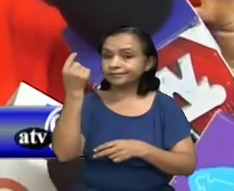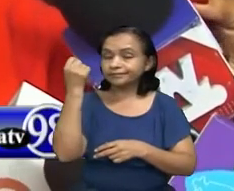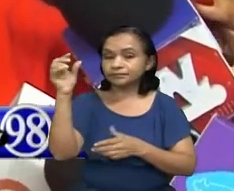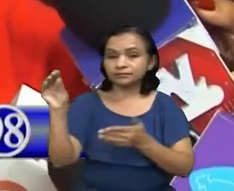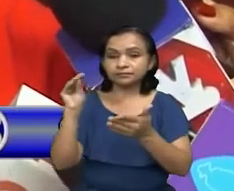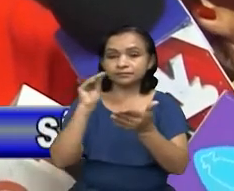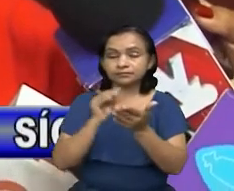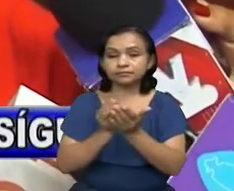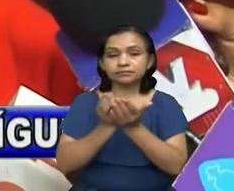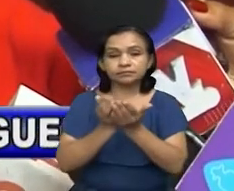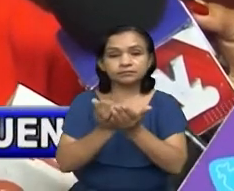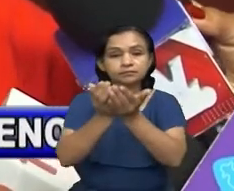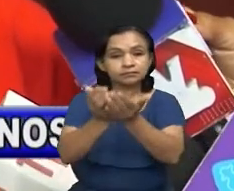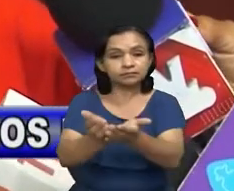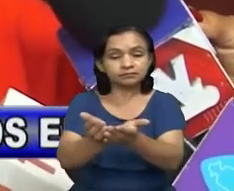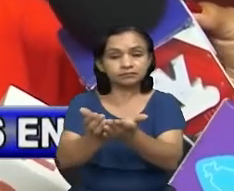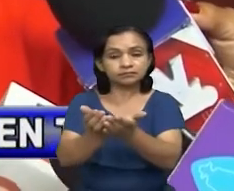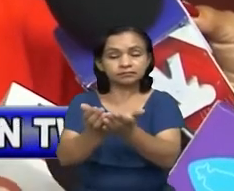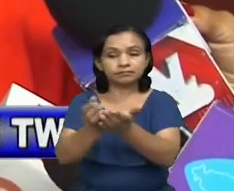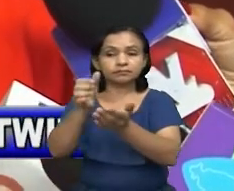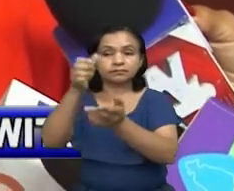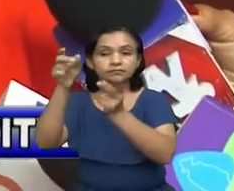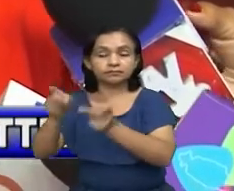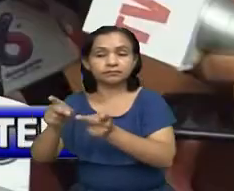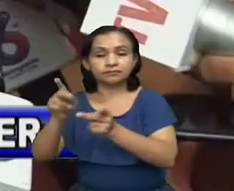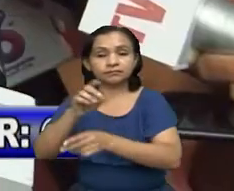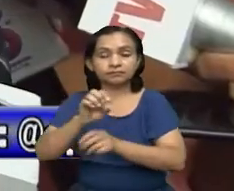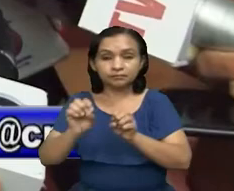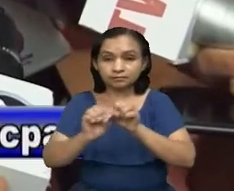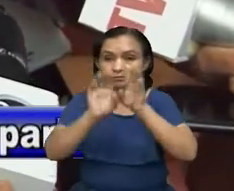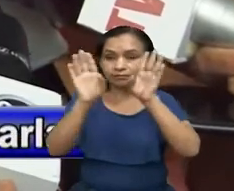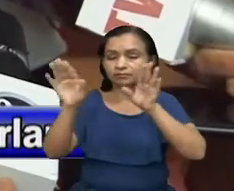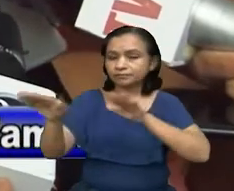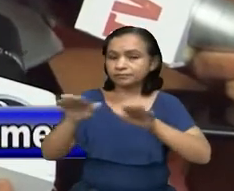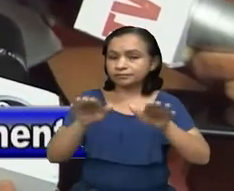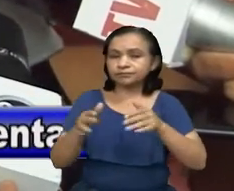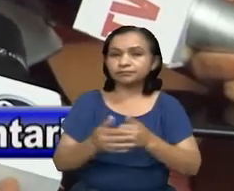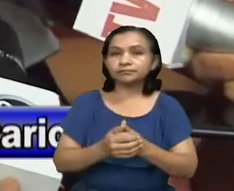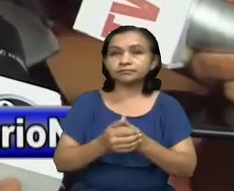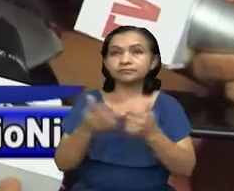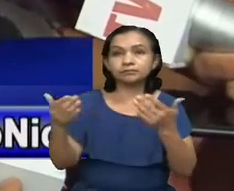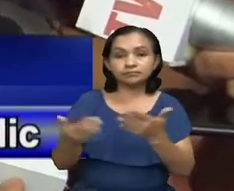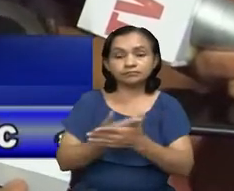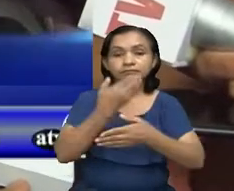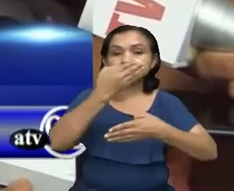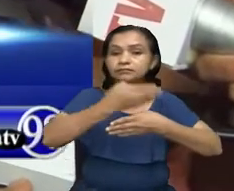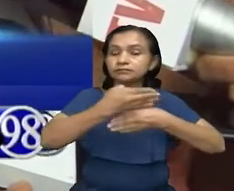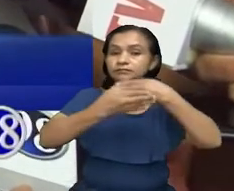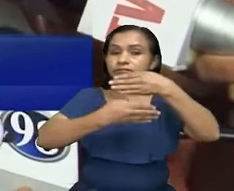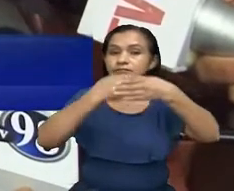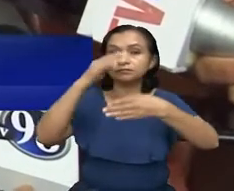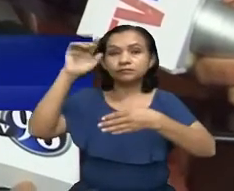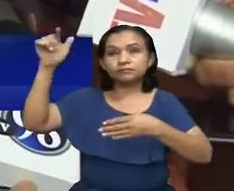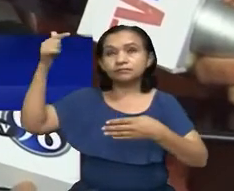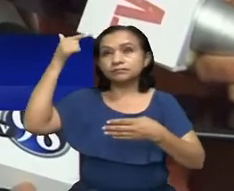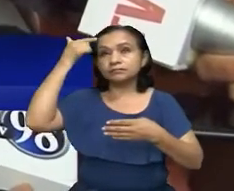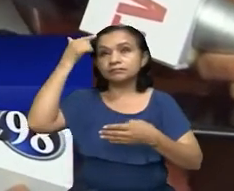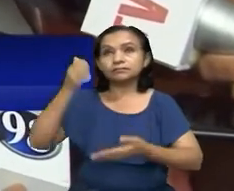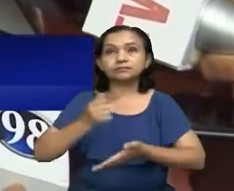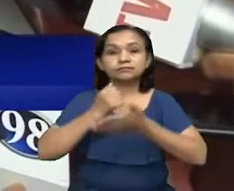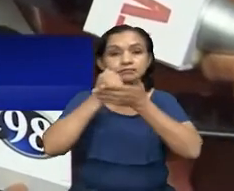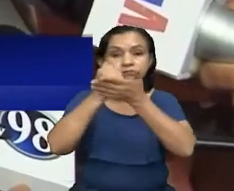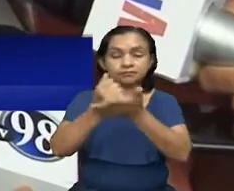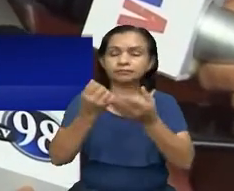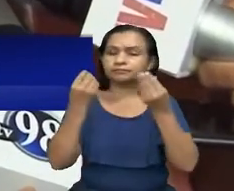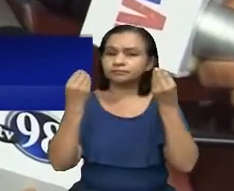los cruceristas y a los excursionistas de día. Con las nuevas construcciones que se está haciendo el gobierno, pues está ayudando